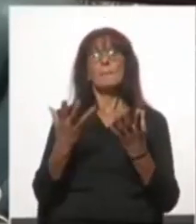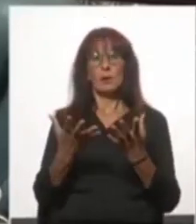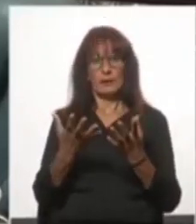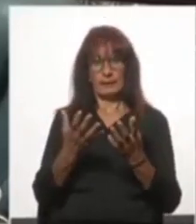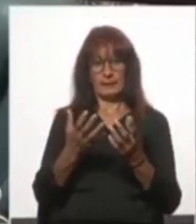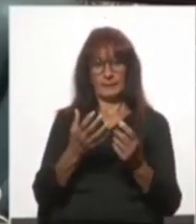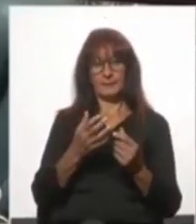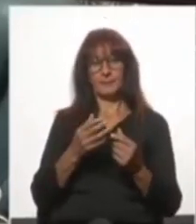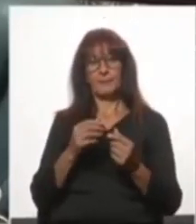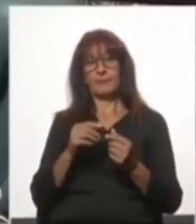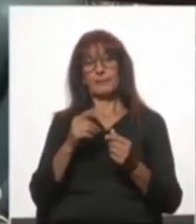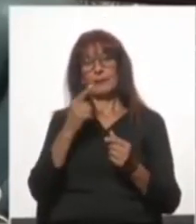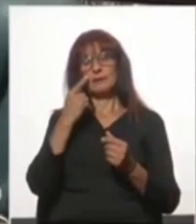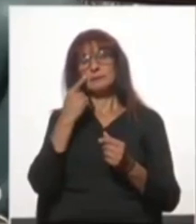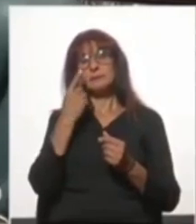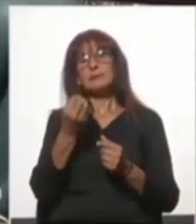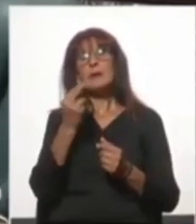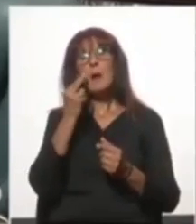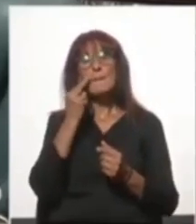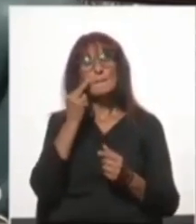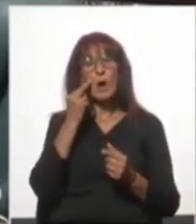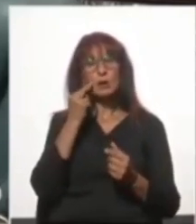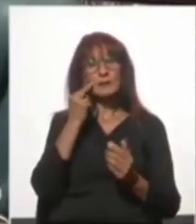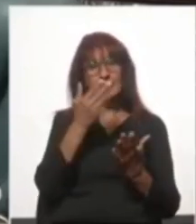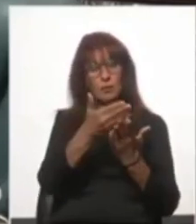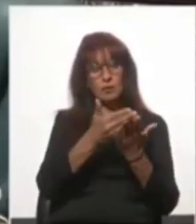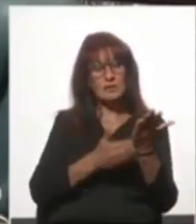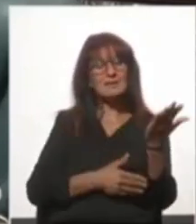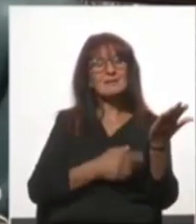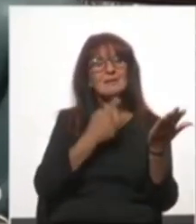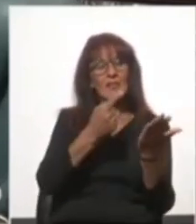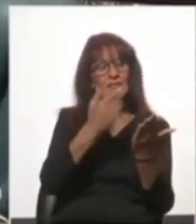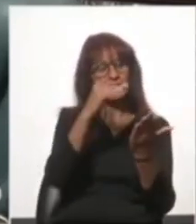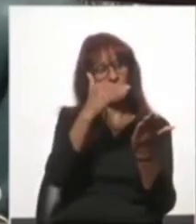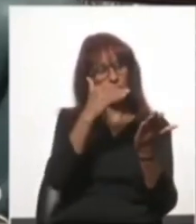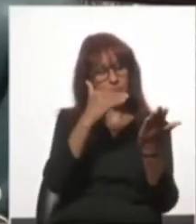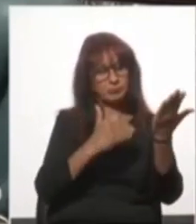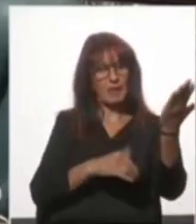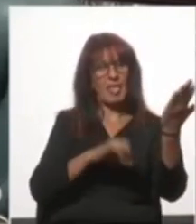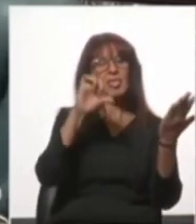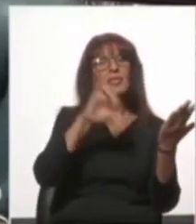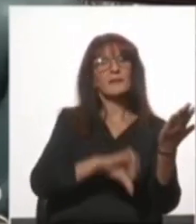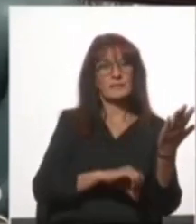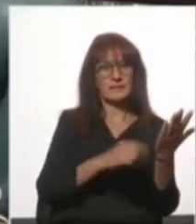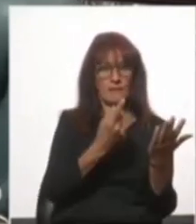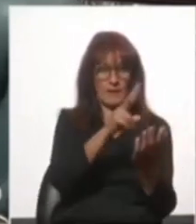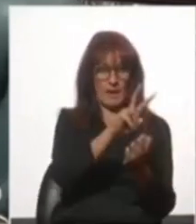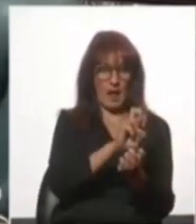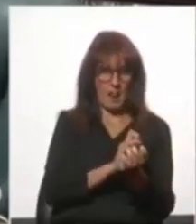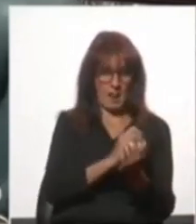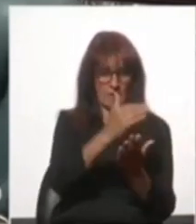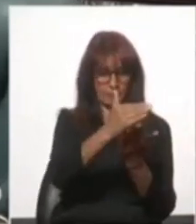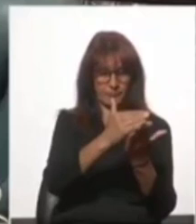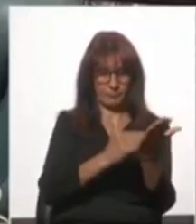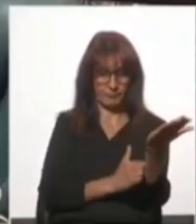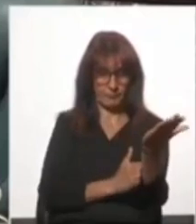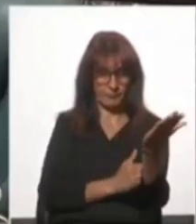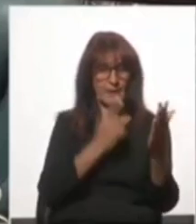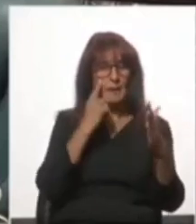porque en la exposición de motivos se habla de metas indicativas del déficit fiscal.